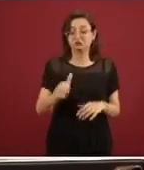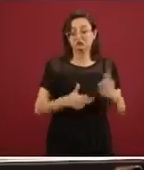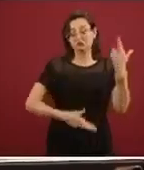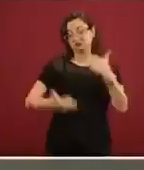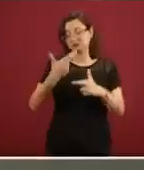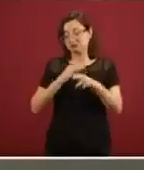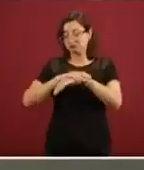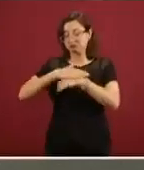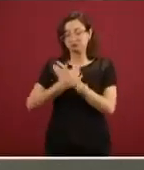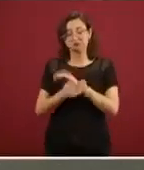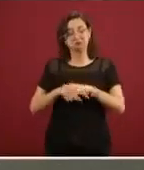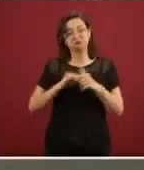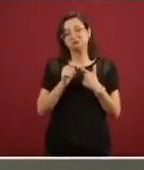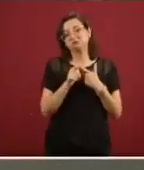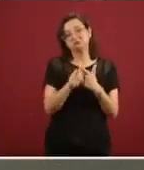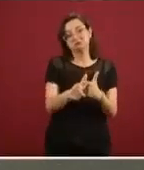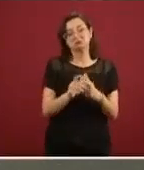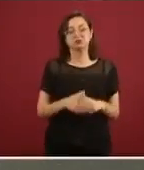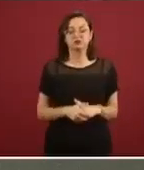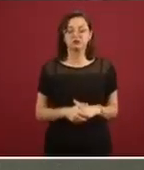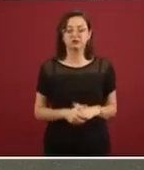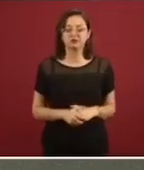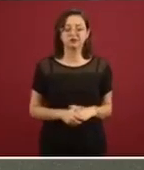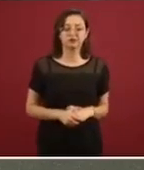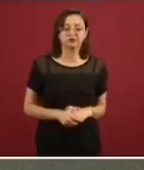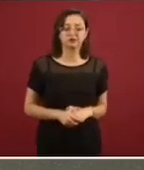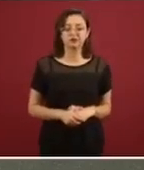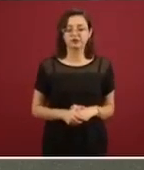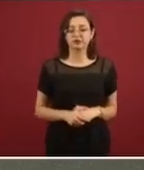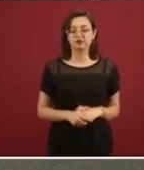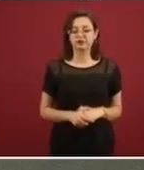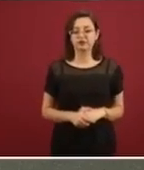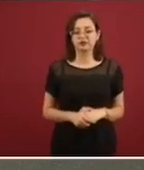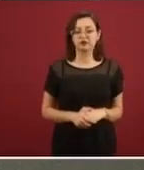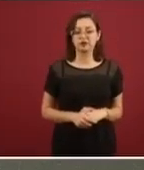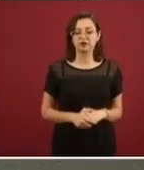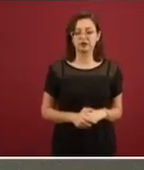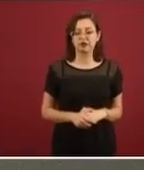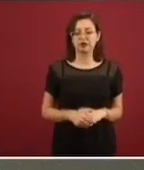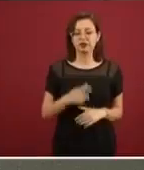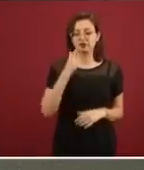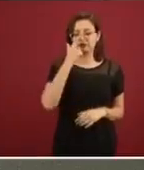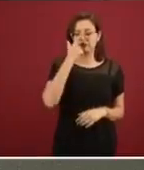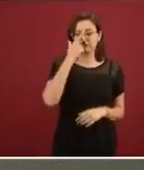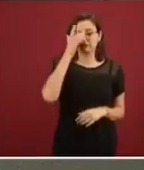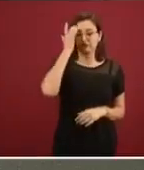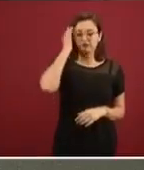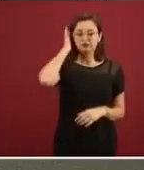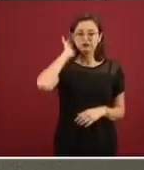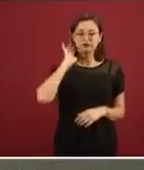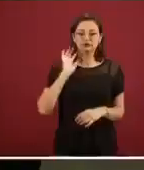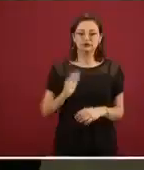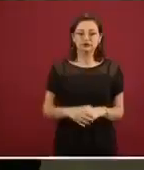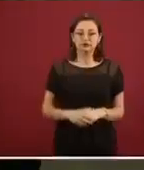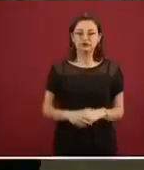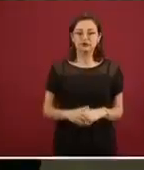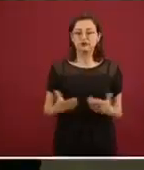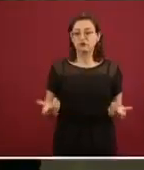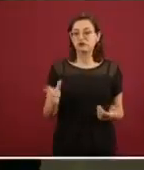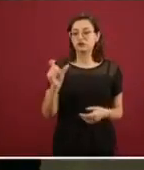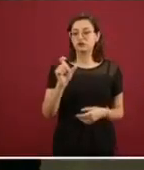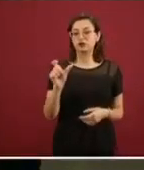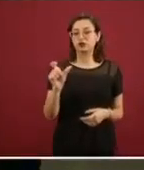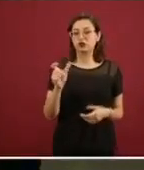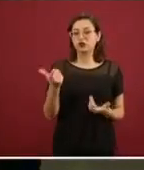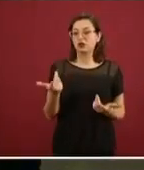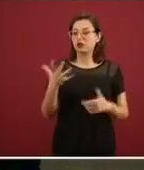manos y demás, ¿no? Así es. En relación a la primera pregunta, cuando decimos base poblacional, nos referimos a cuando